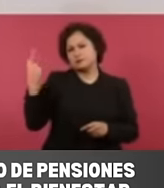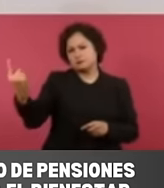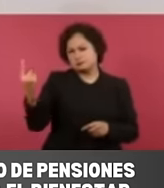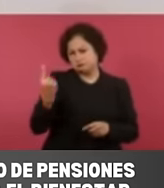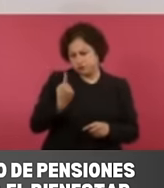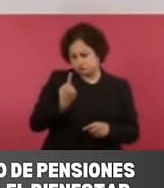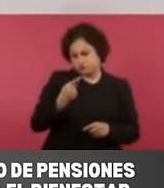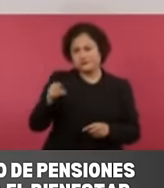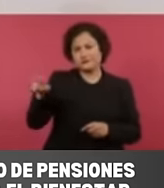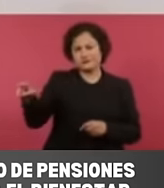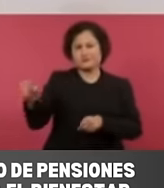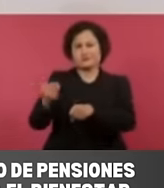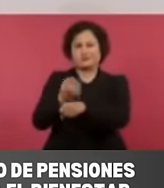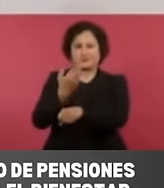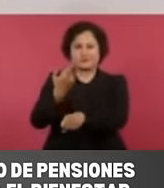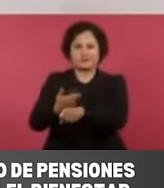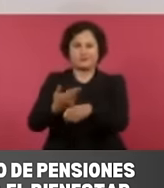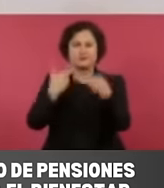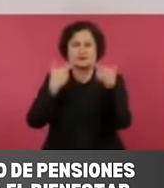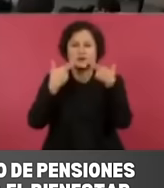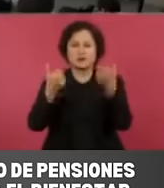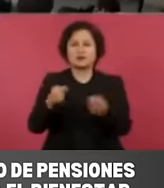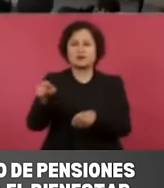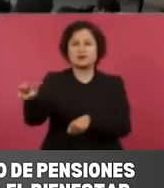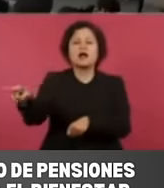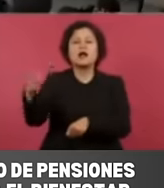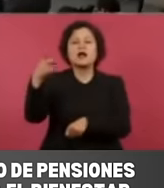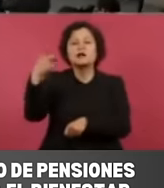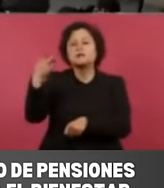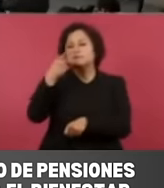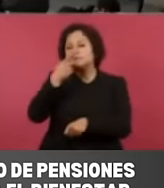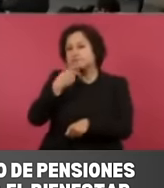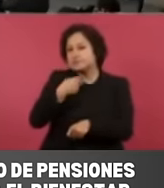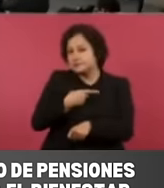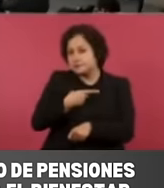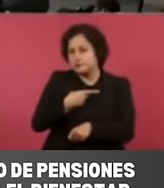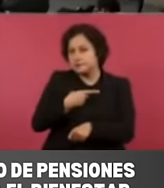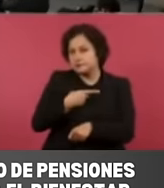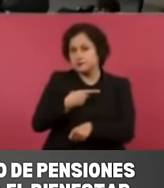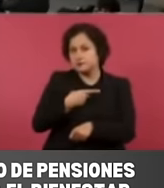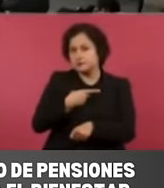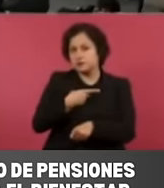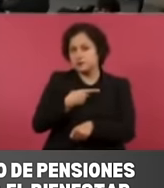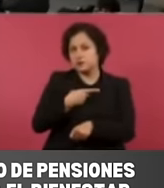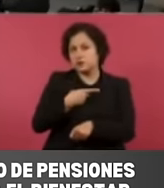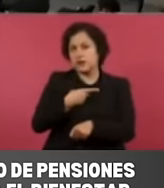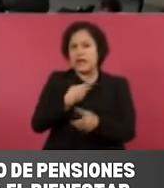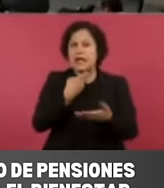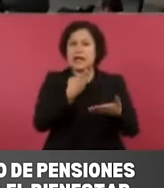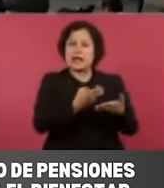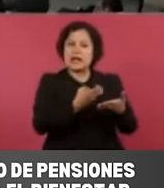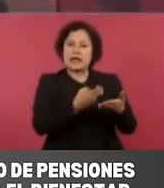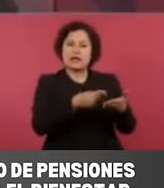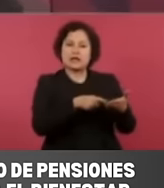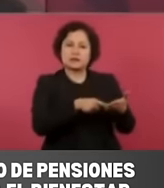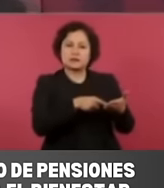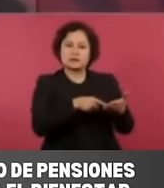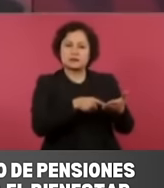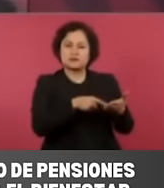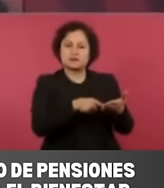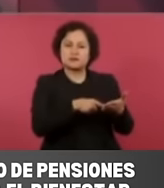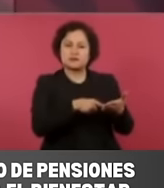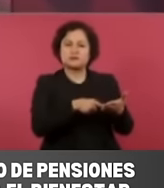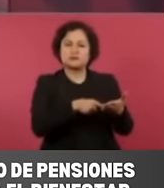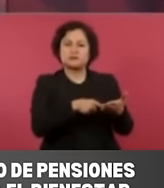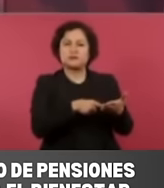el secretario de Hacienda que por esa medida que tomamos de reducir